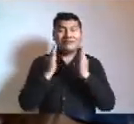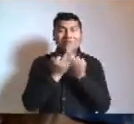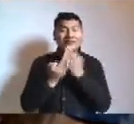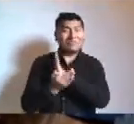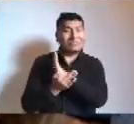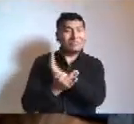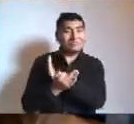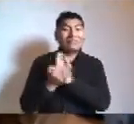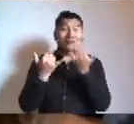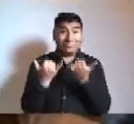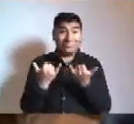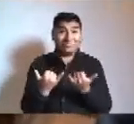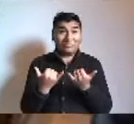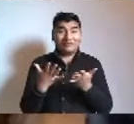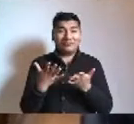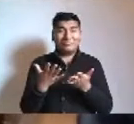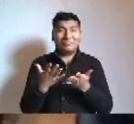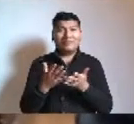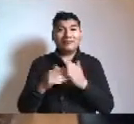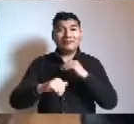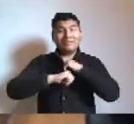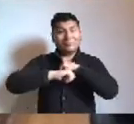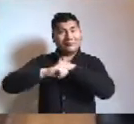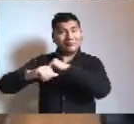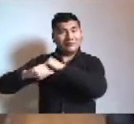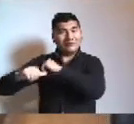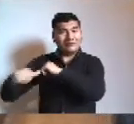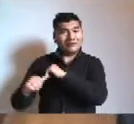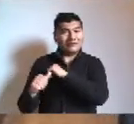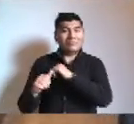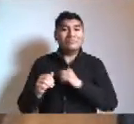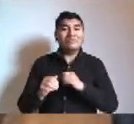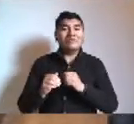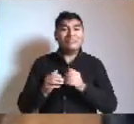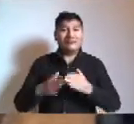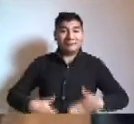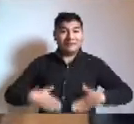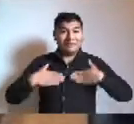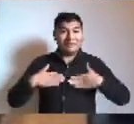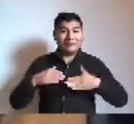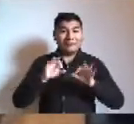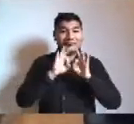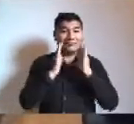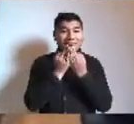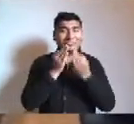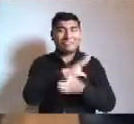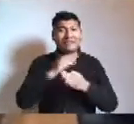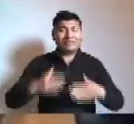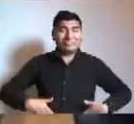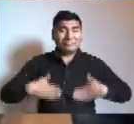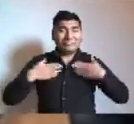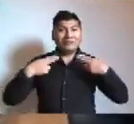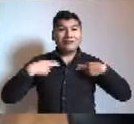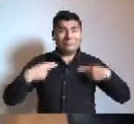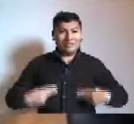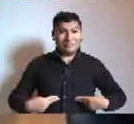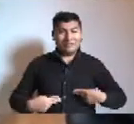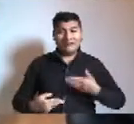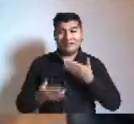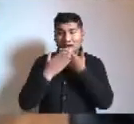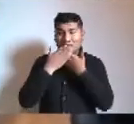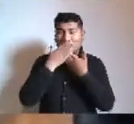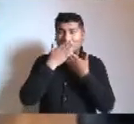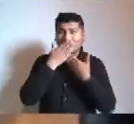y en este caso la promoción de lo que significa la vida en familia y la vida humana. Raúl, buenos